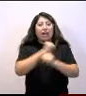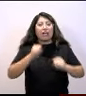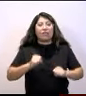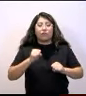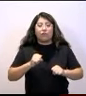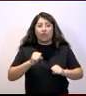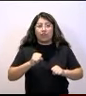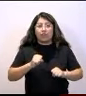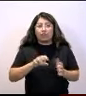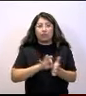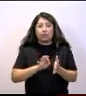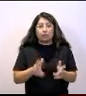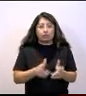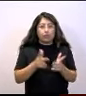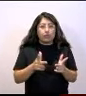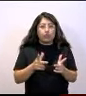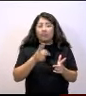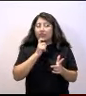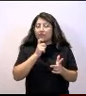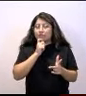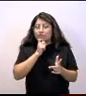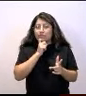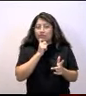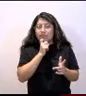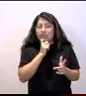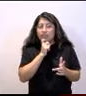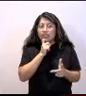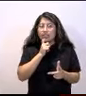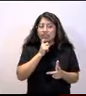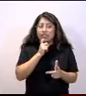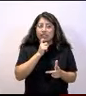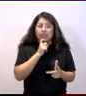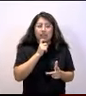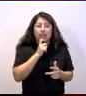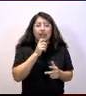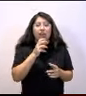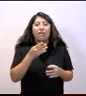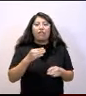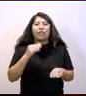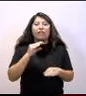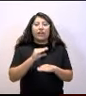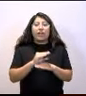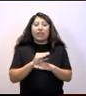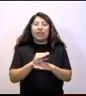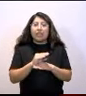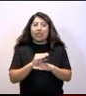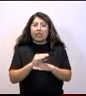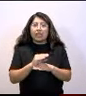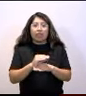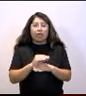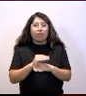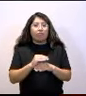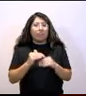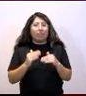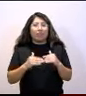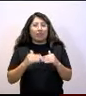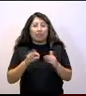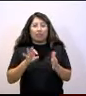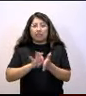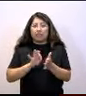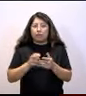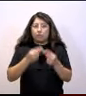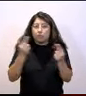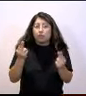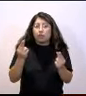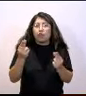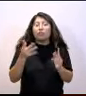va a significar que se va a continuar con una infrafinanciación de nuestros importantes servicios públicos y va a